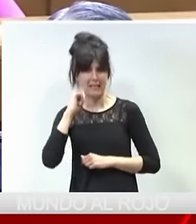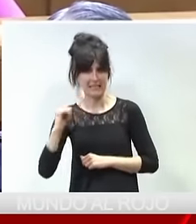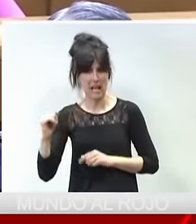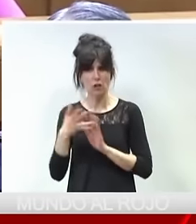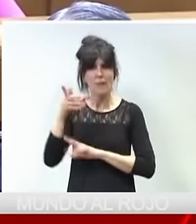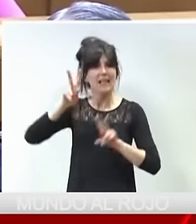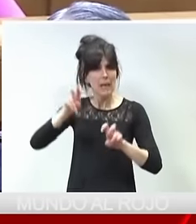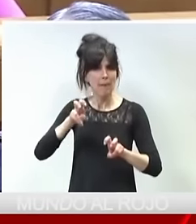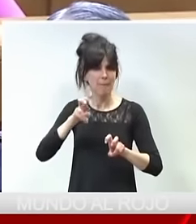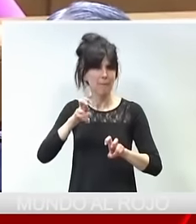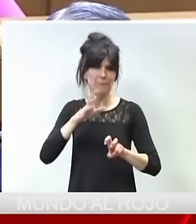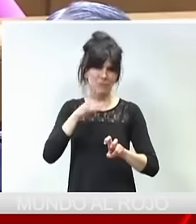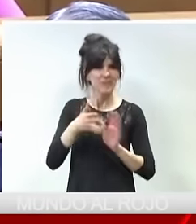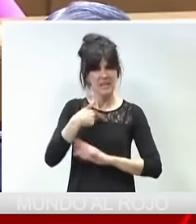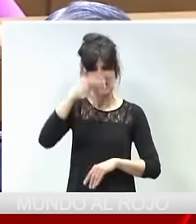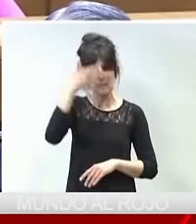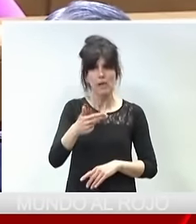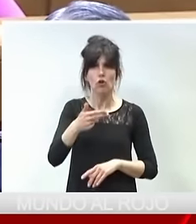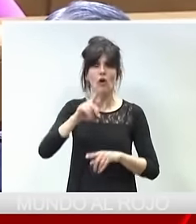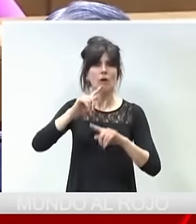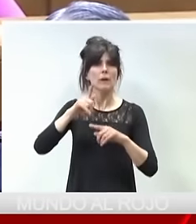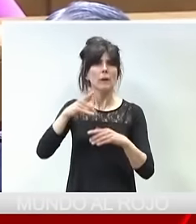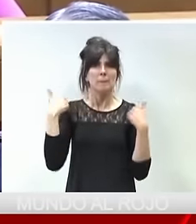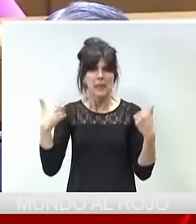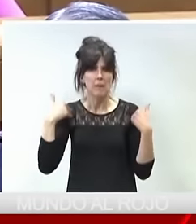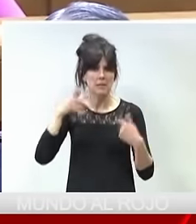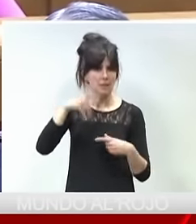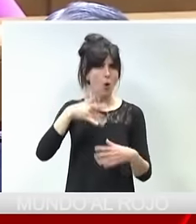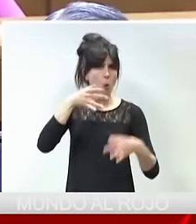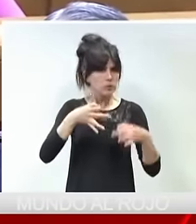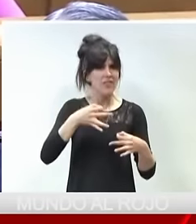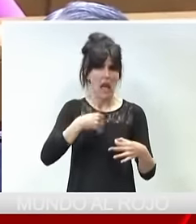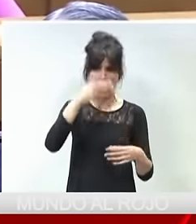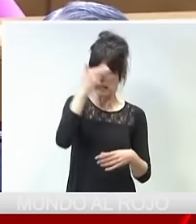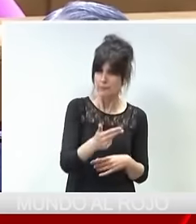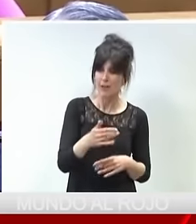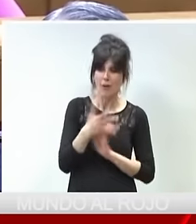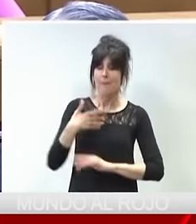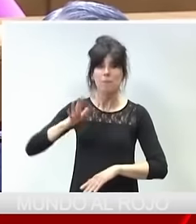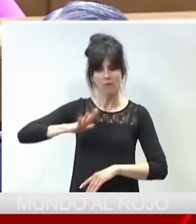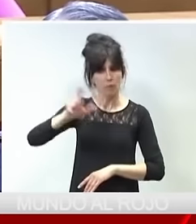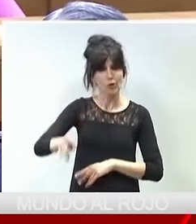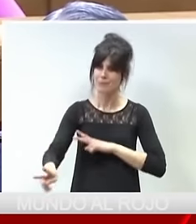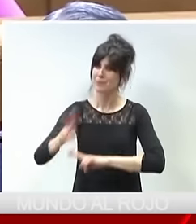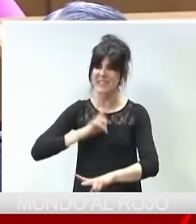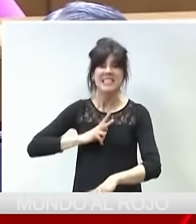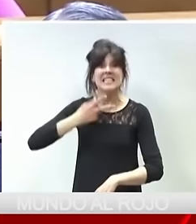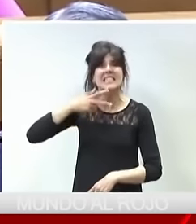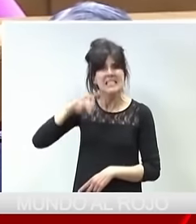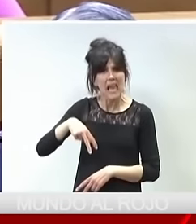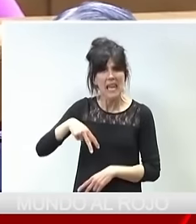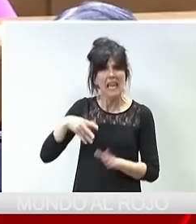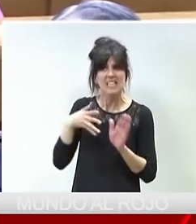las víctimas, por respeto a todos los españoles, le pido que me responda. ¿Quién ordenó